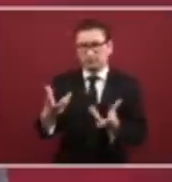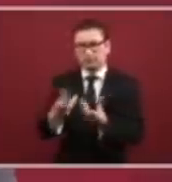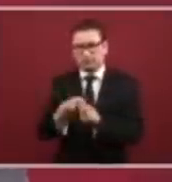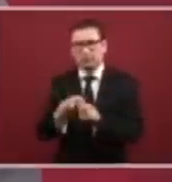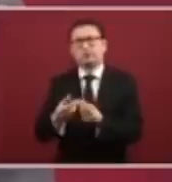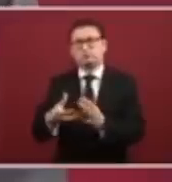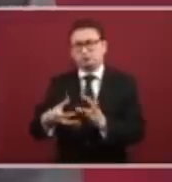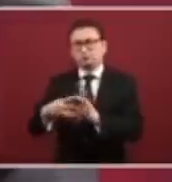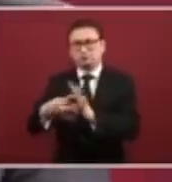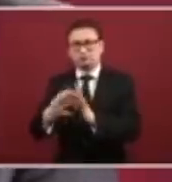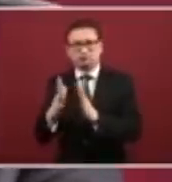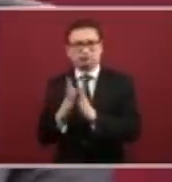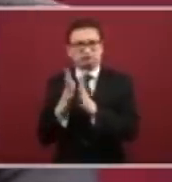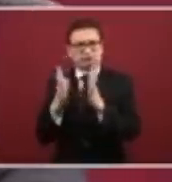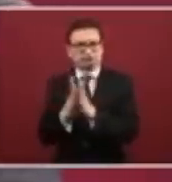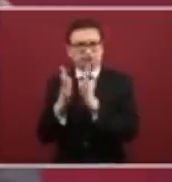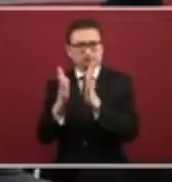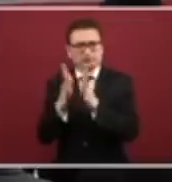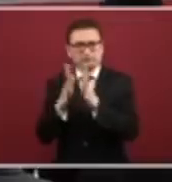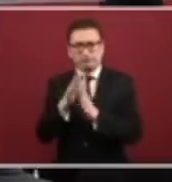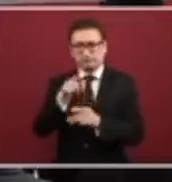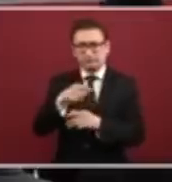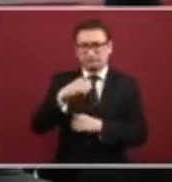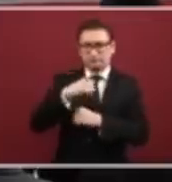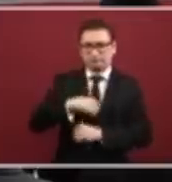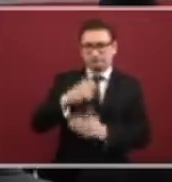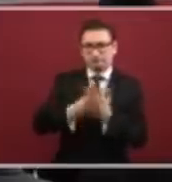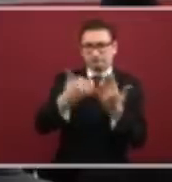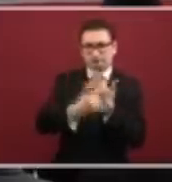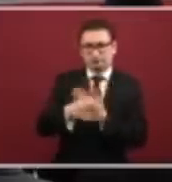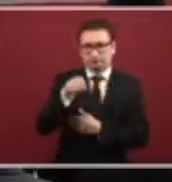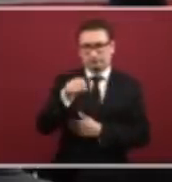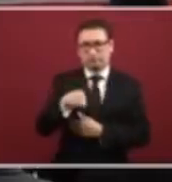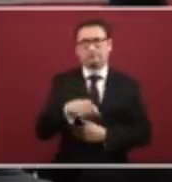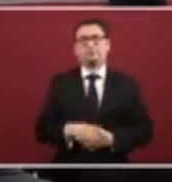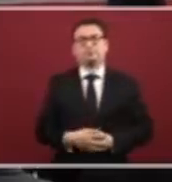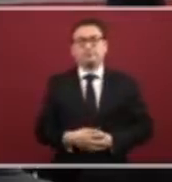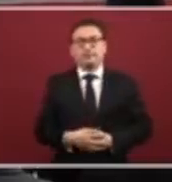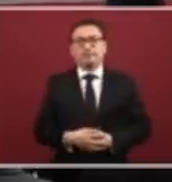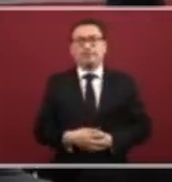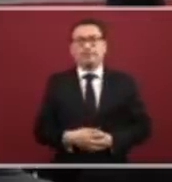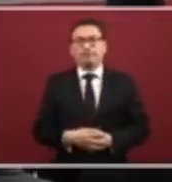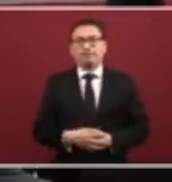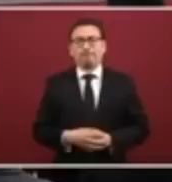participa, es la encargada del proyecto, porque